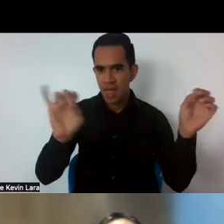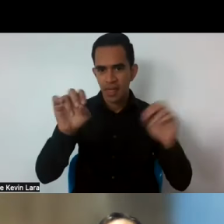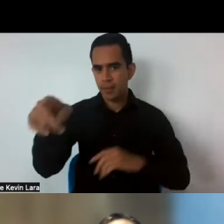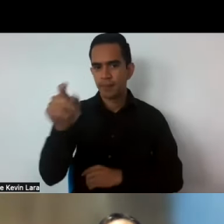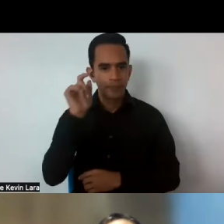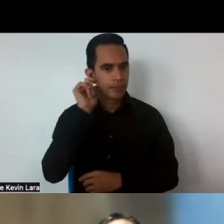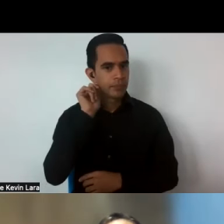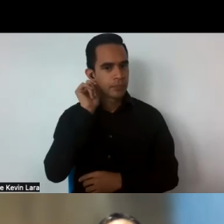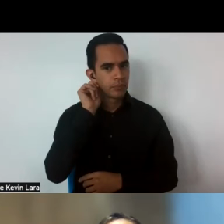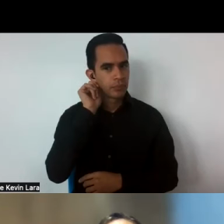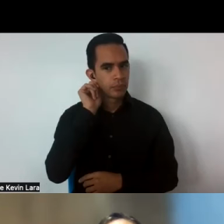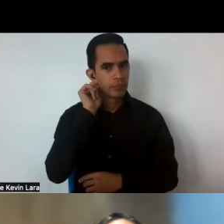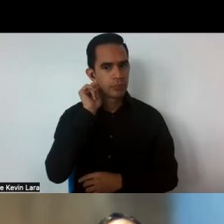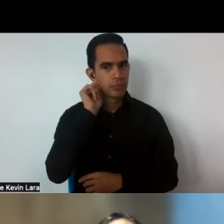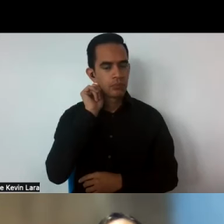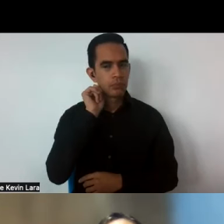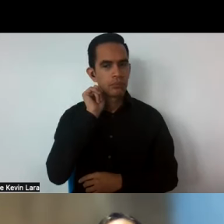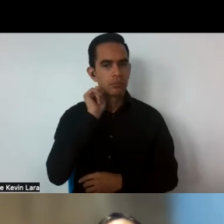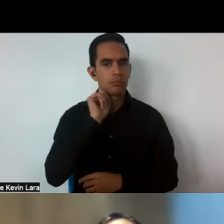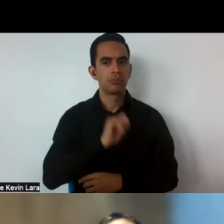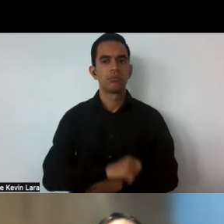¿Pero usted nos escucha a nosotros?